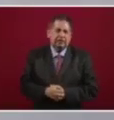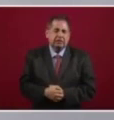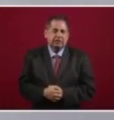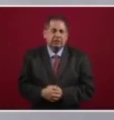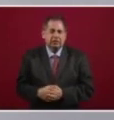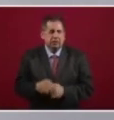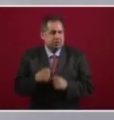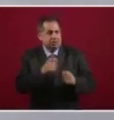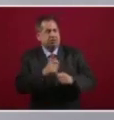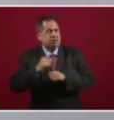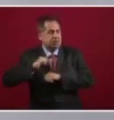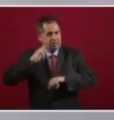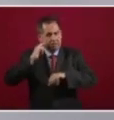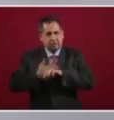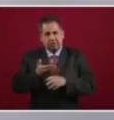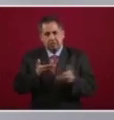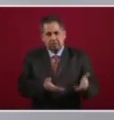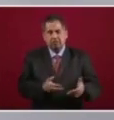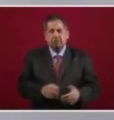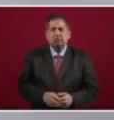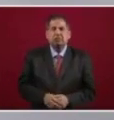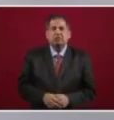la encomienda.